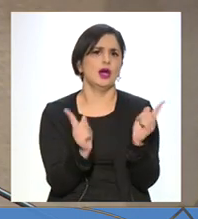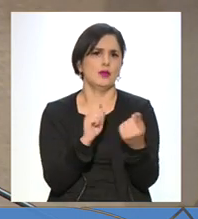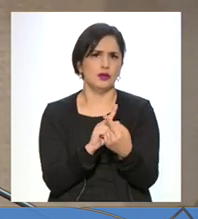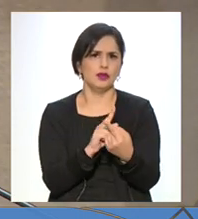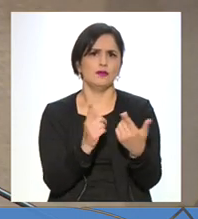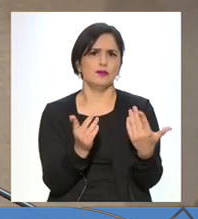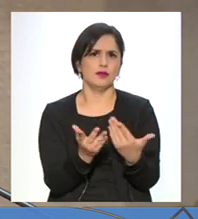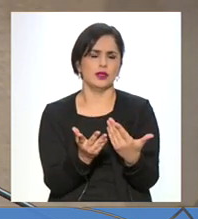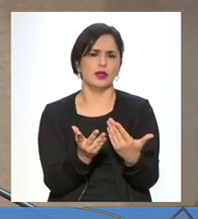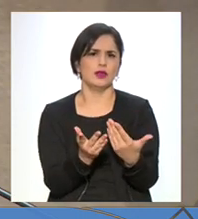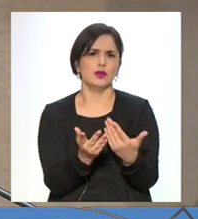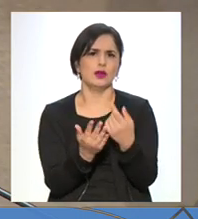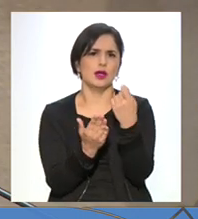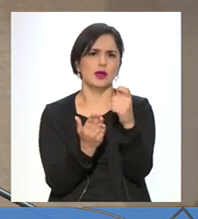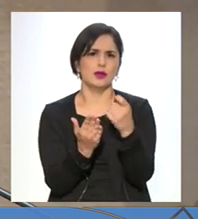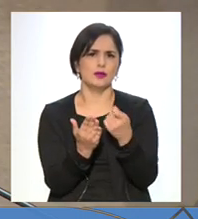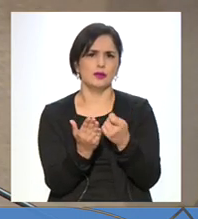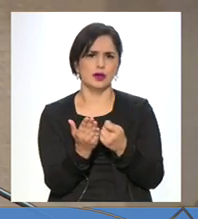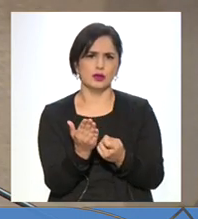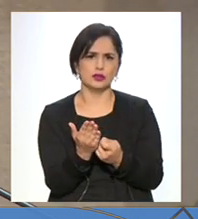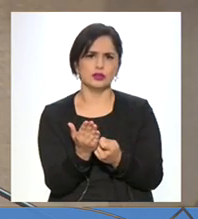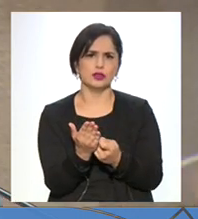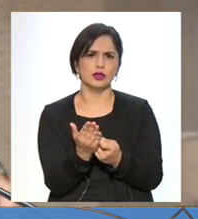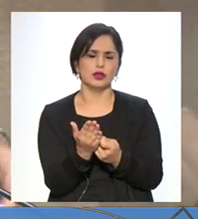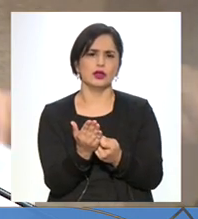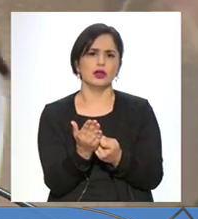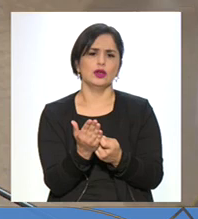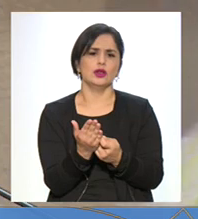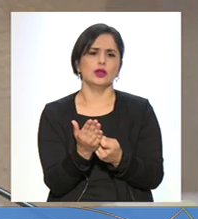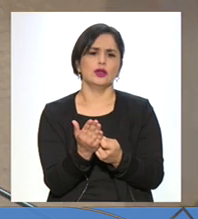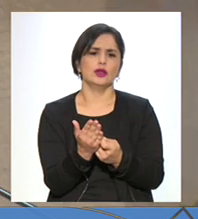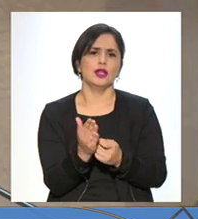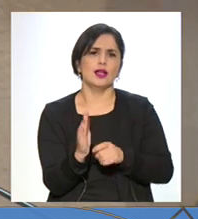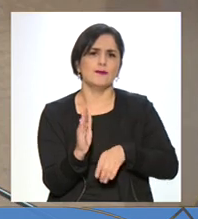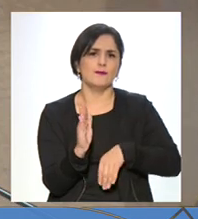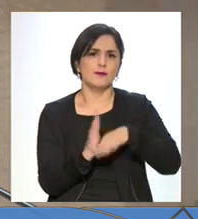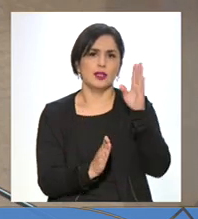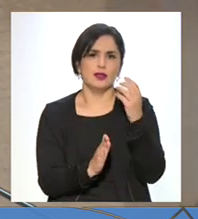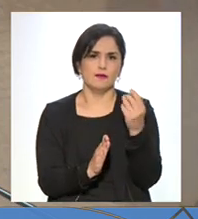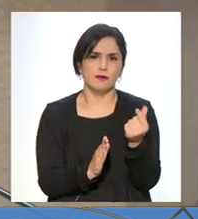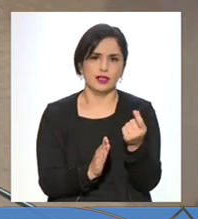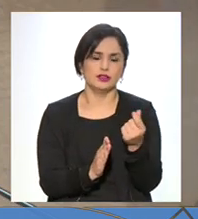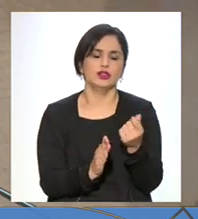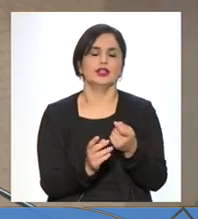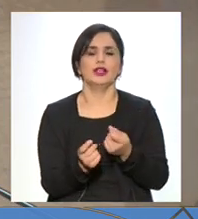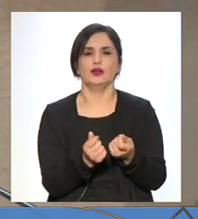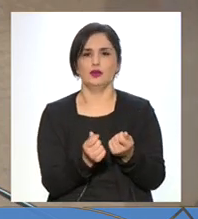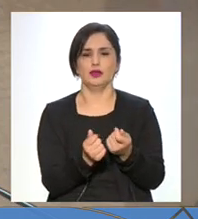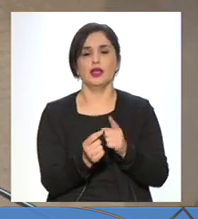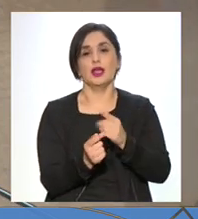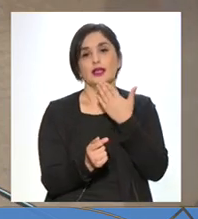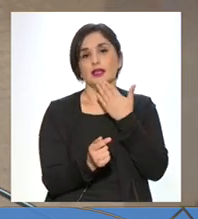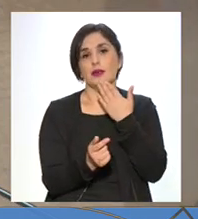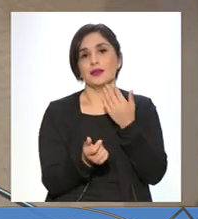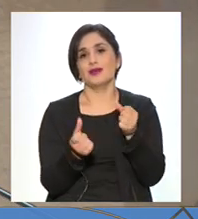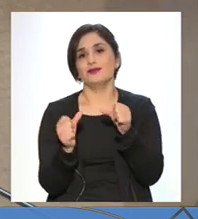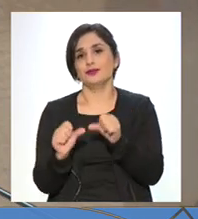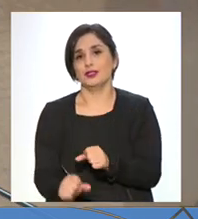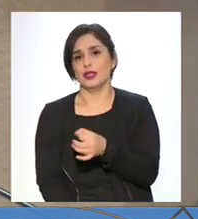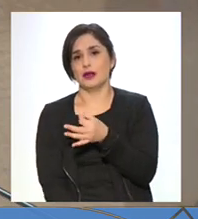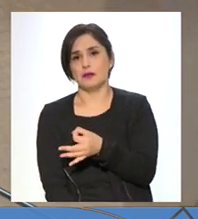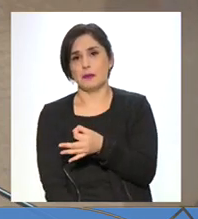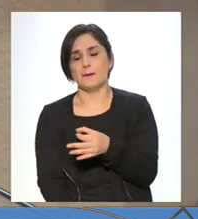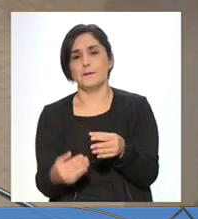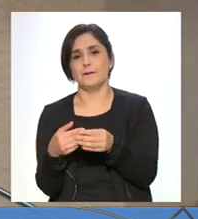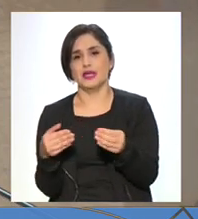significativamente la evaluación de las presiones inflacionarias que enfrenta la economía. A ello contribuye también la depreciación del peso, causada en